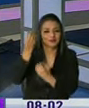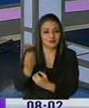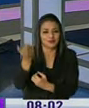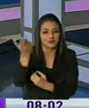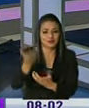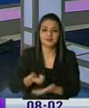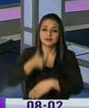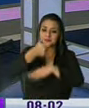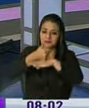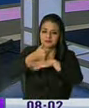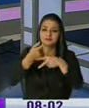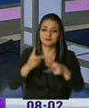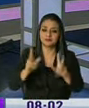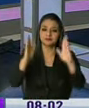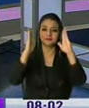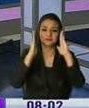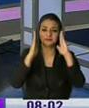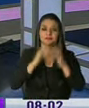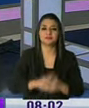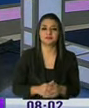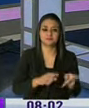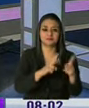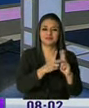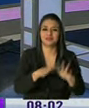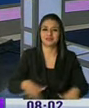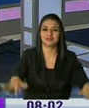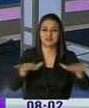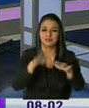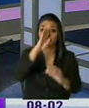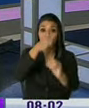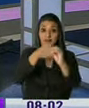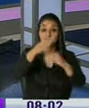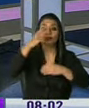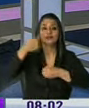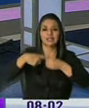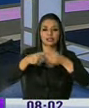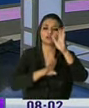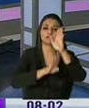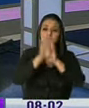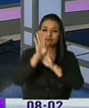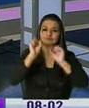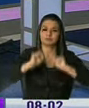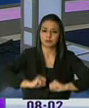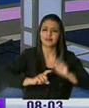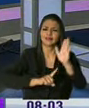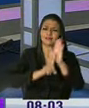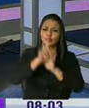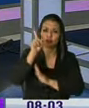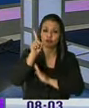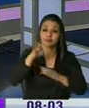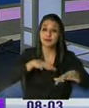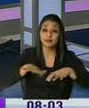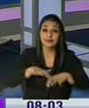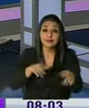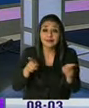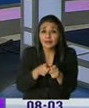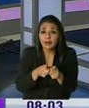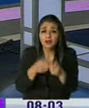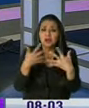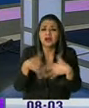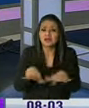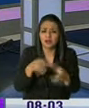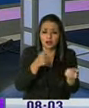la autoridad que nos acompaña, los vecinos. Todo en pro de la ciudad, del desarrollo de la ciudad. Hay que tomar esas acciones pequeñitas, hay que colaborar